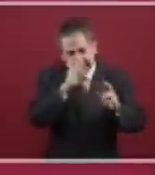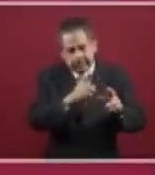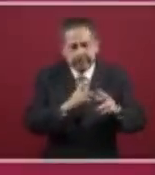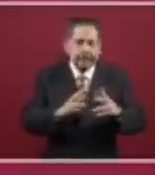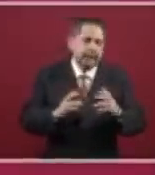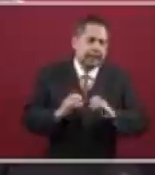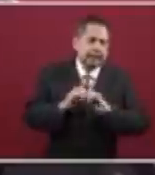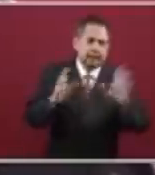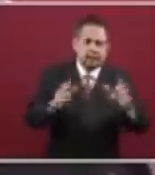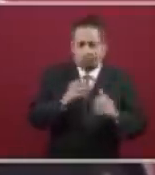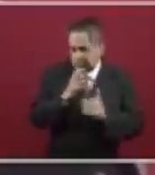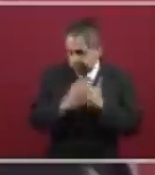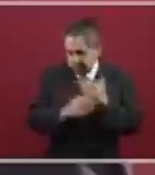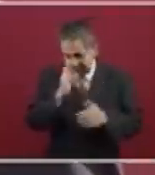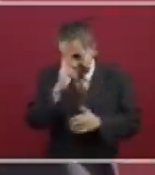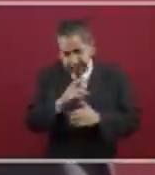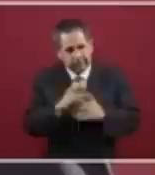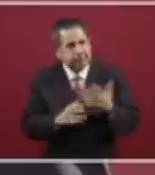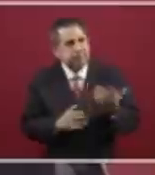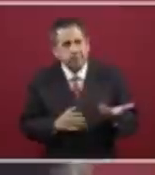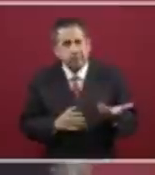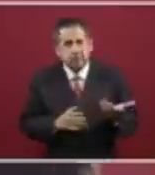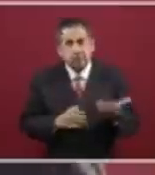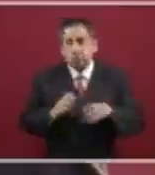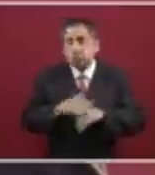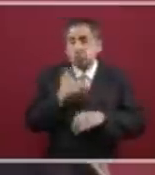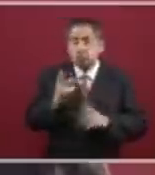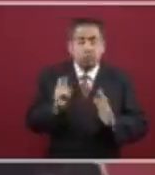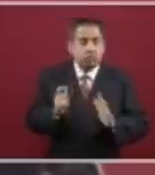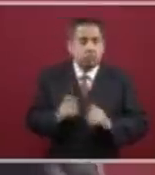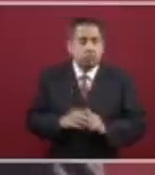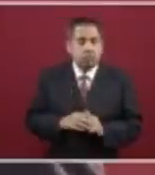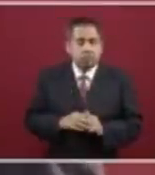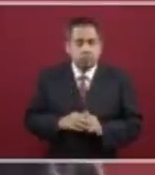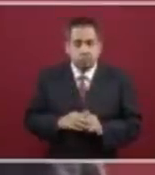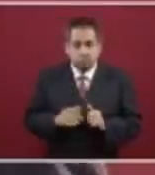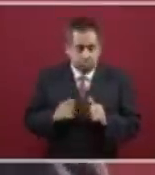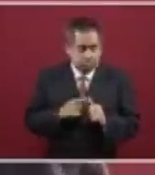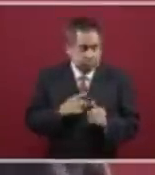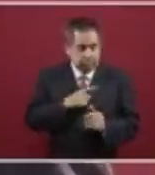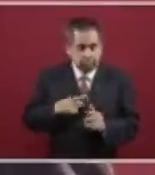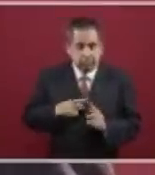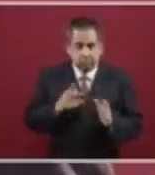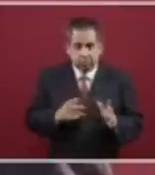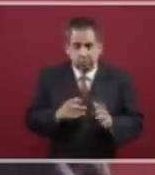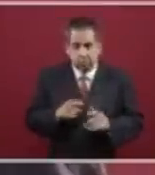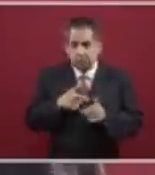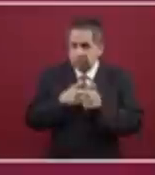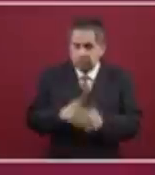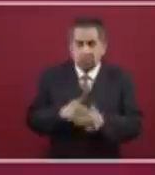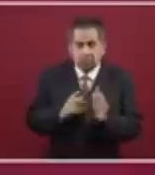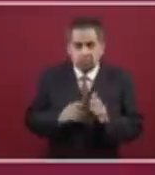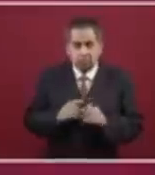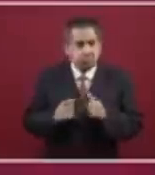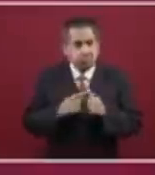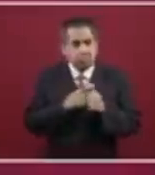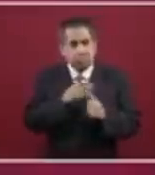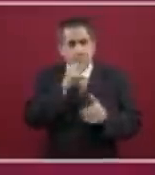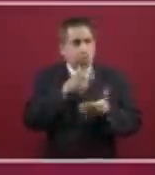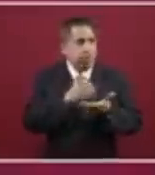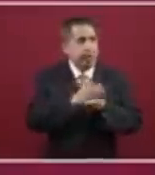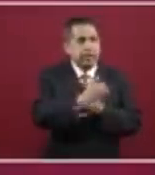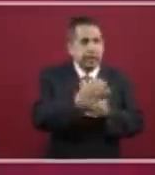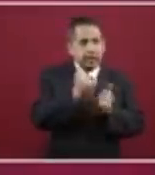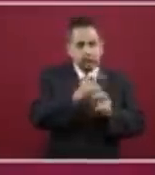con todo respeto, porque tenemos que seguir aplicando el principio de no intervención